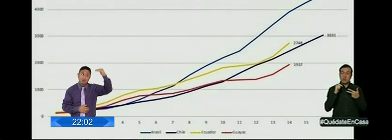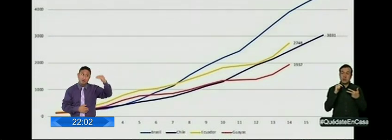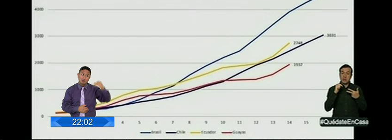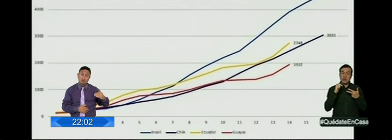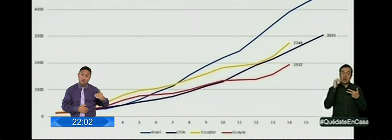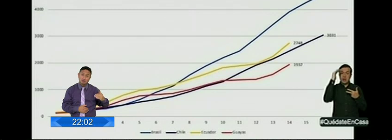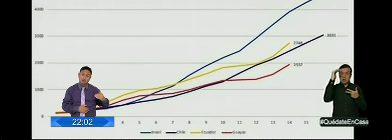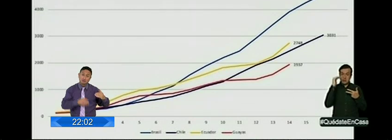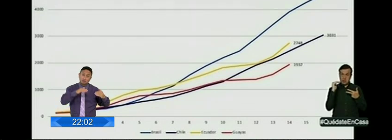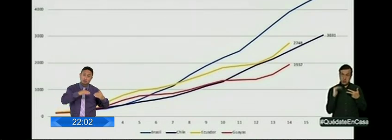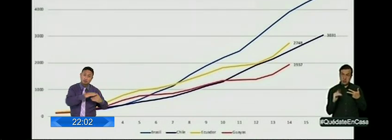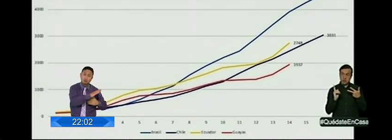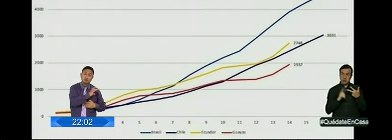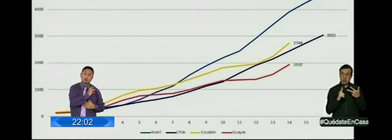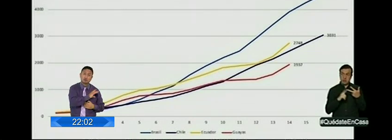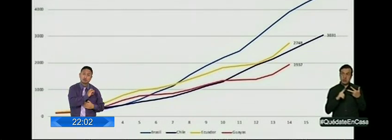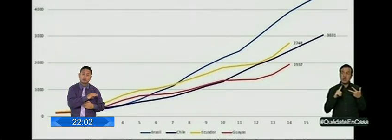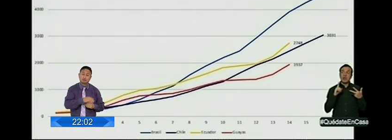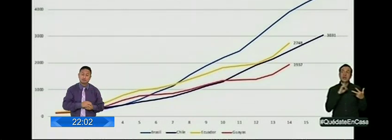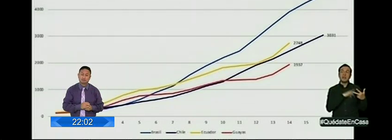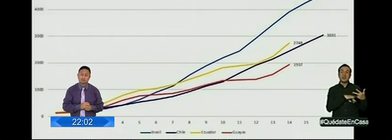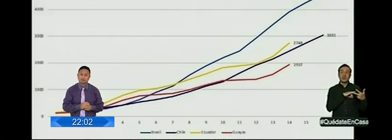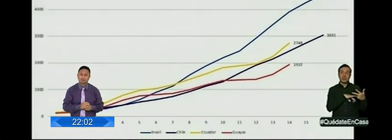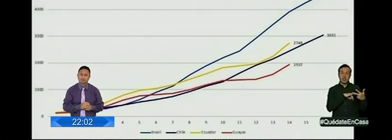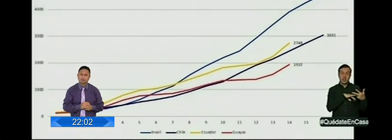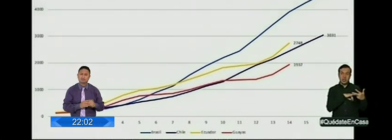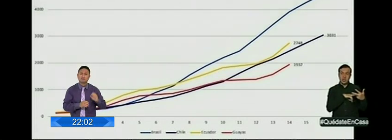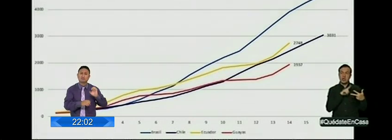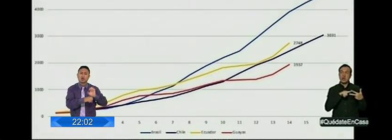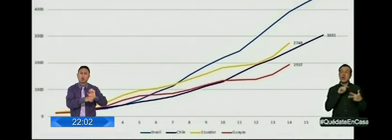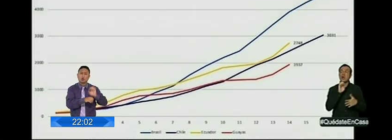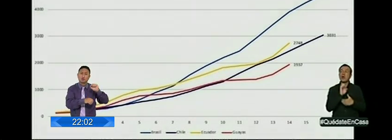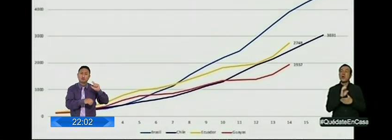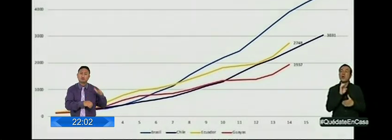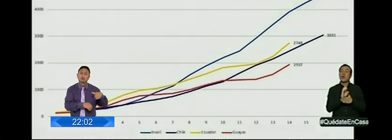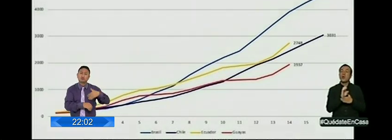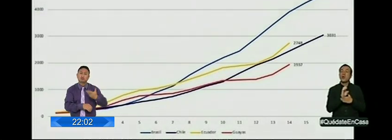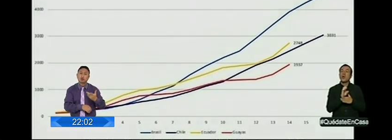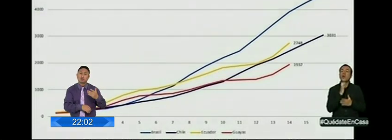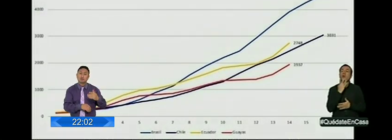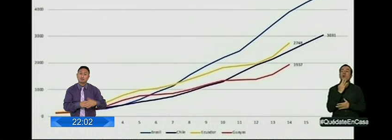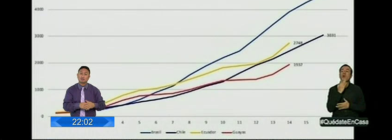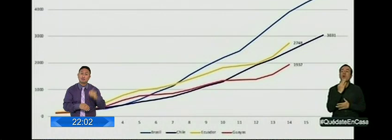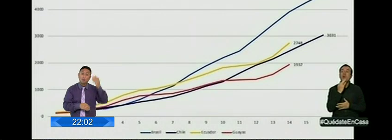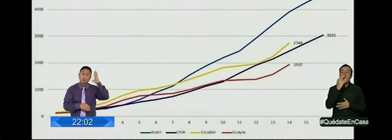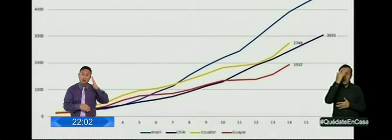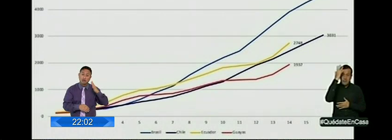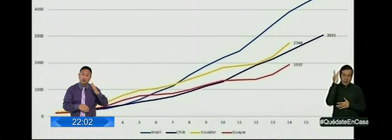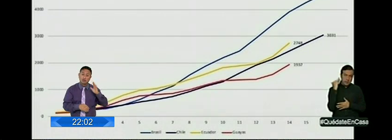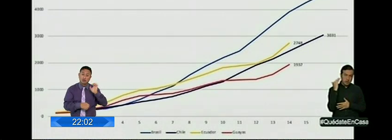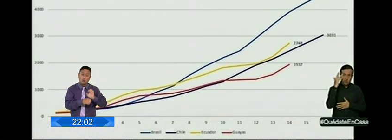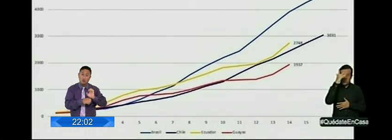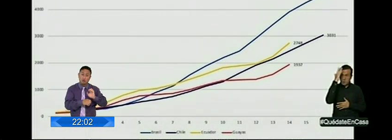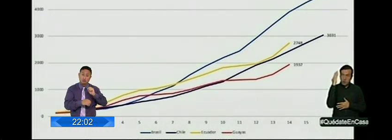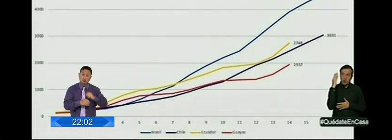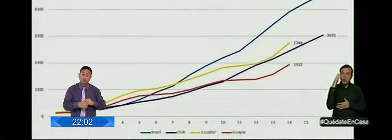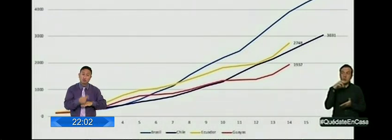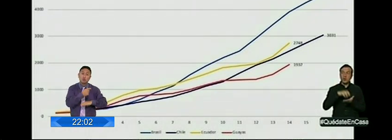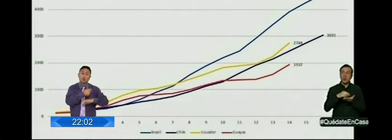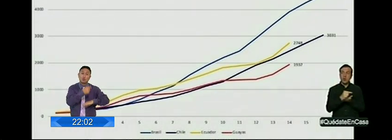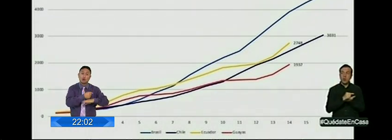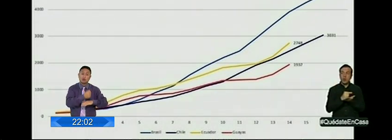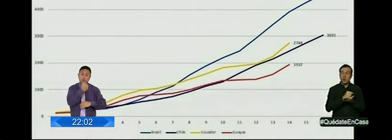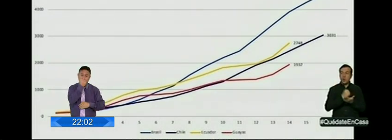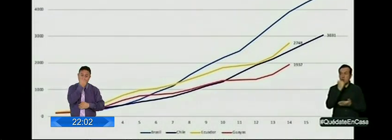es chile ecuador está representado en una línea amarilla y el guayas en la línea